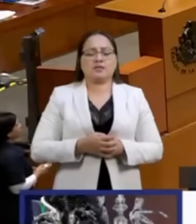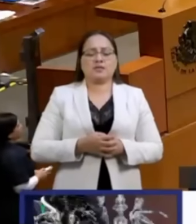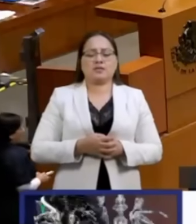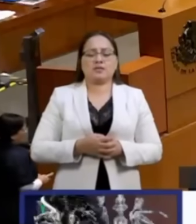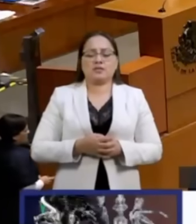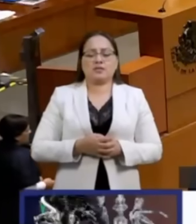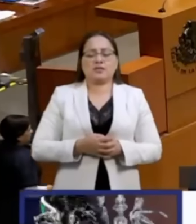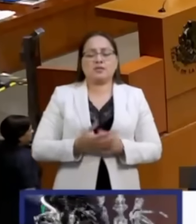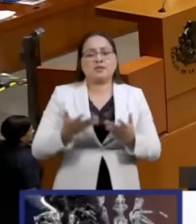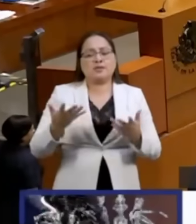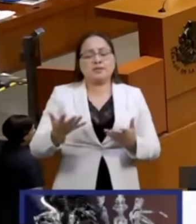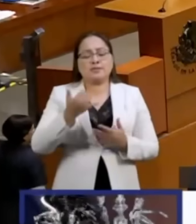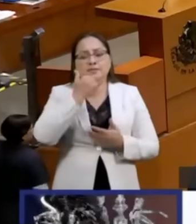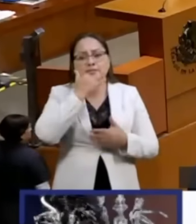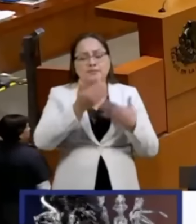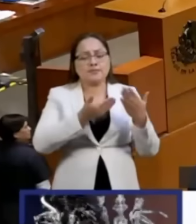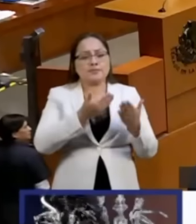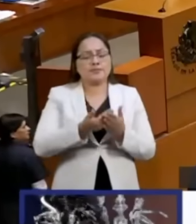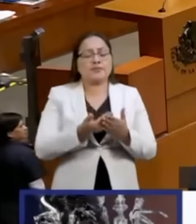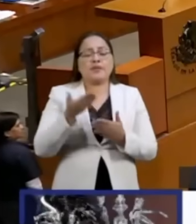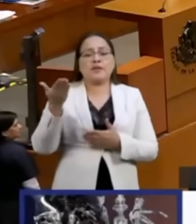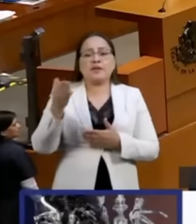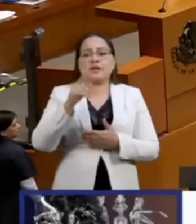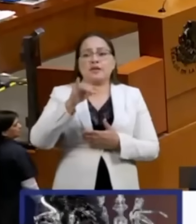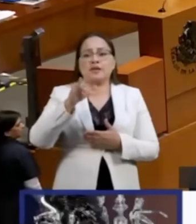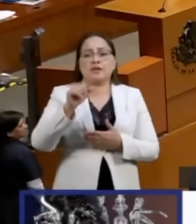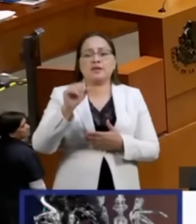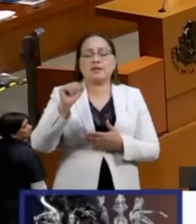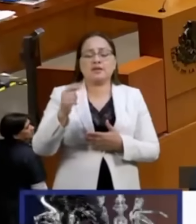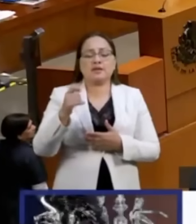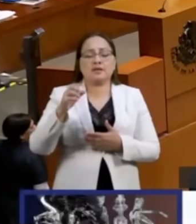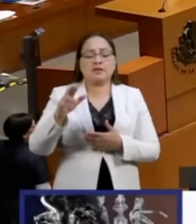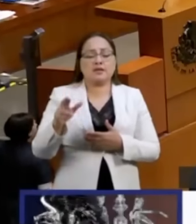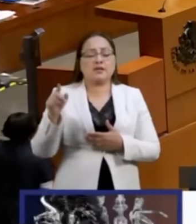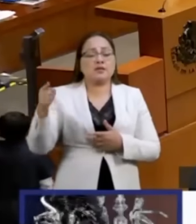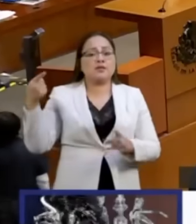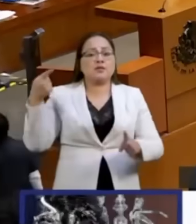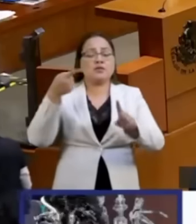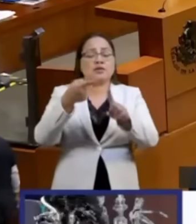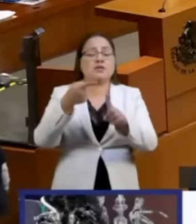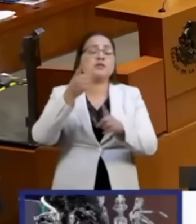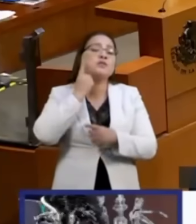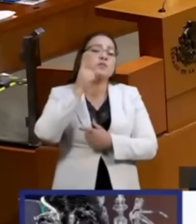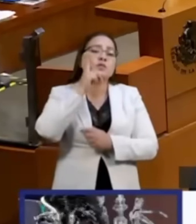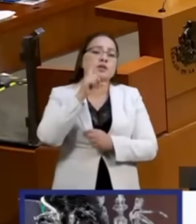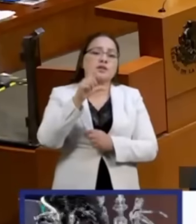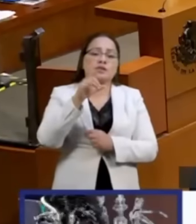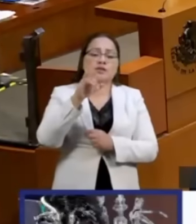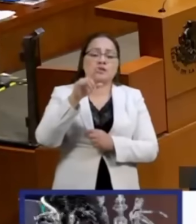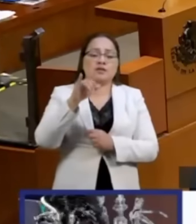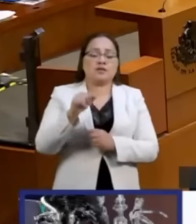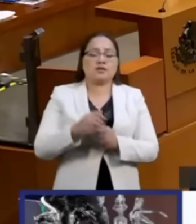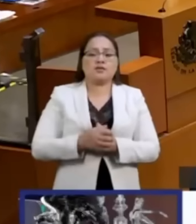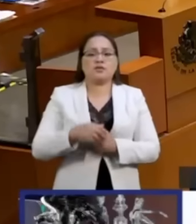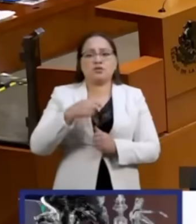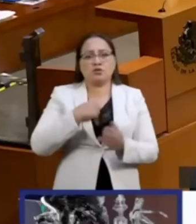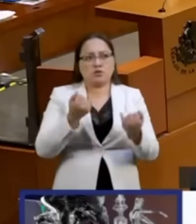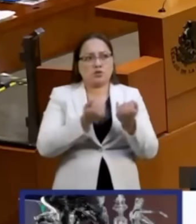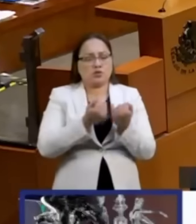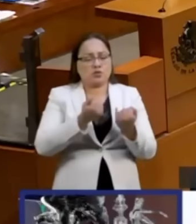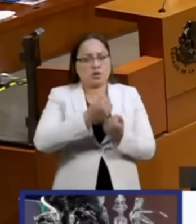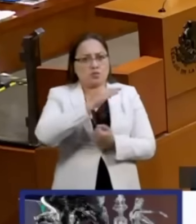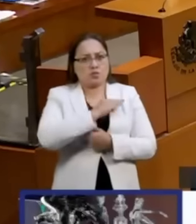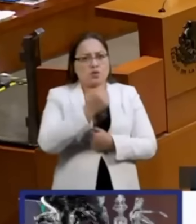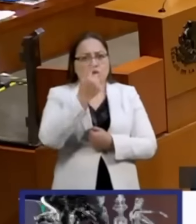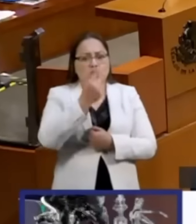senadora, cosas que preguntarle. diputada Gracias. Lilia Aguilar, permítame. ¿Con qué objeto, diputada Lilia Aguilar? Igualmente, si me